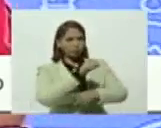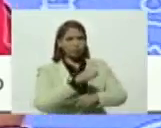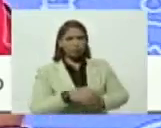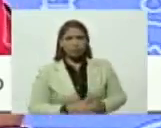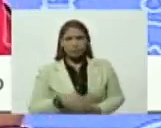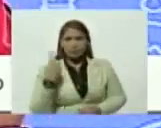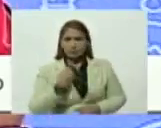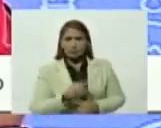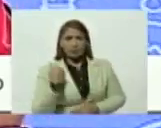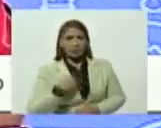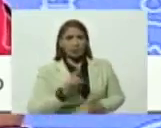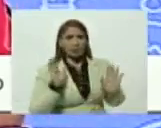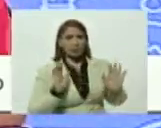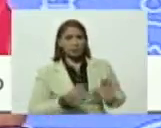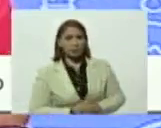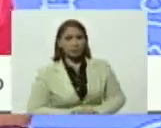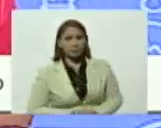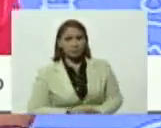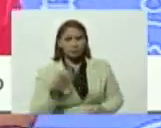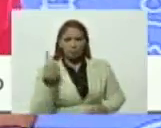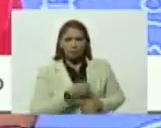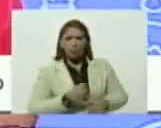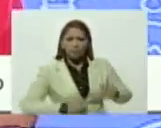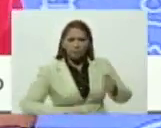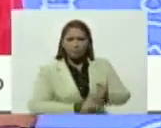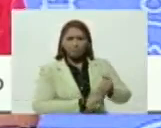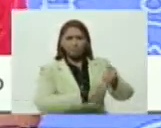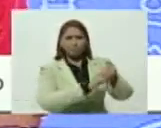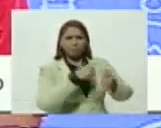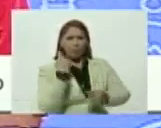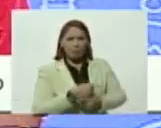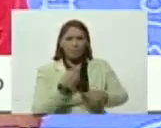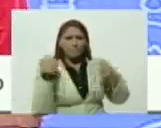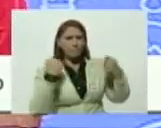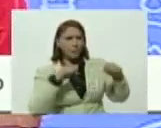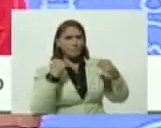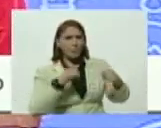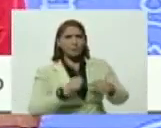debemos tener, que debemos impulsar y que debemos practicar.